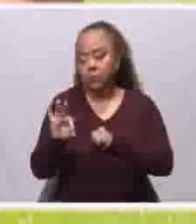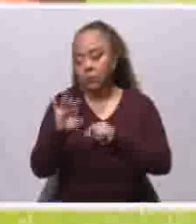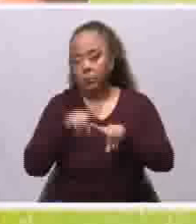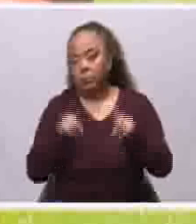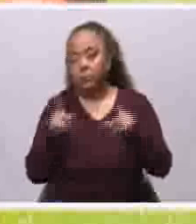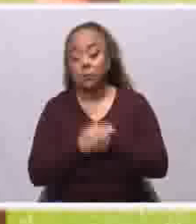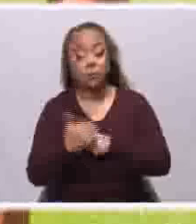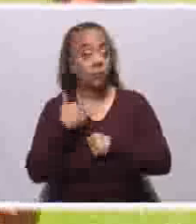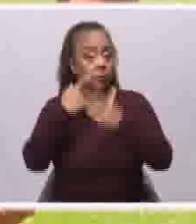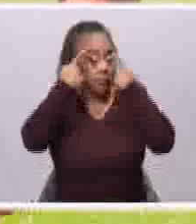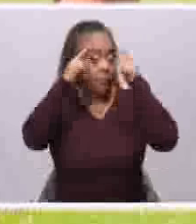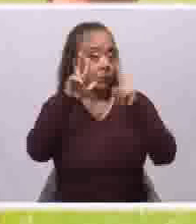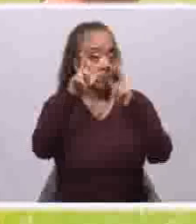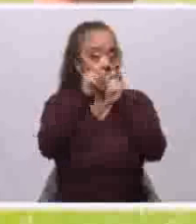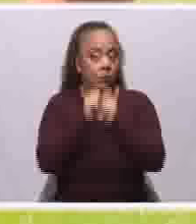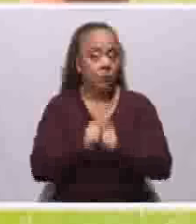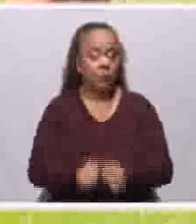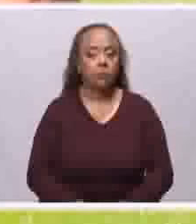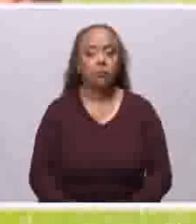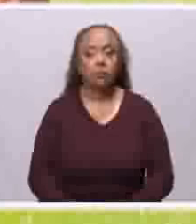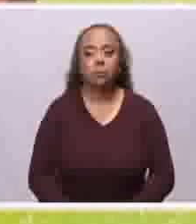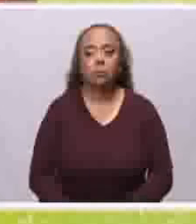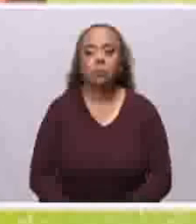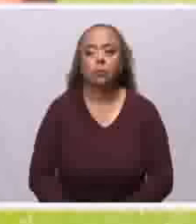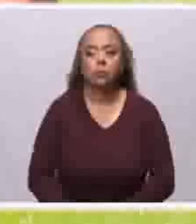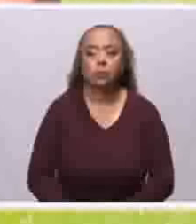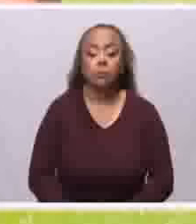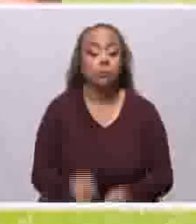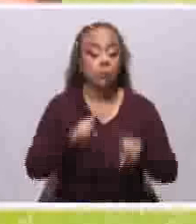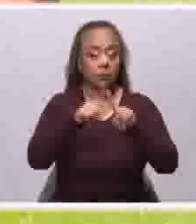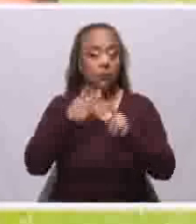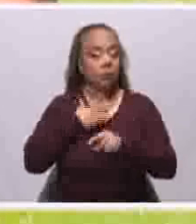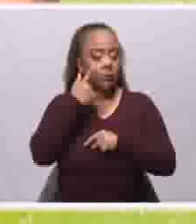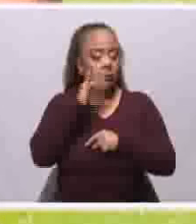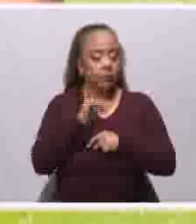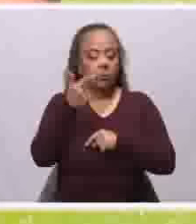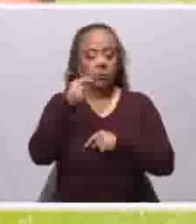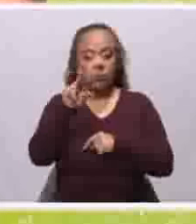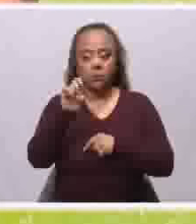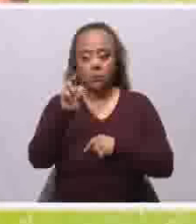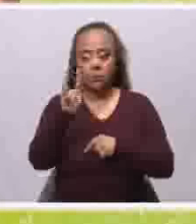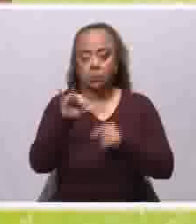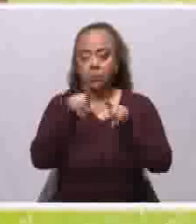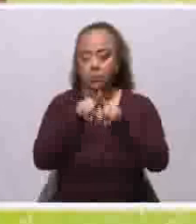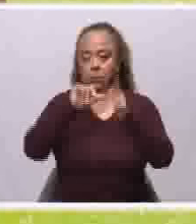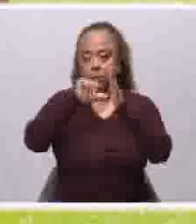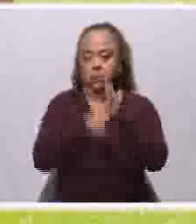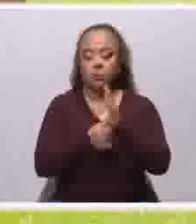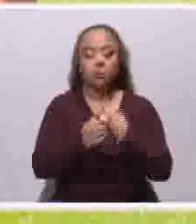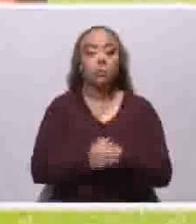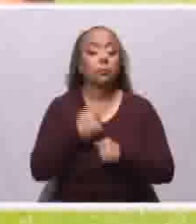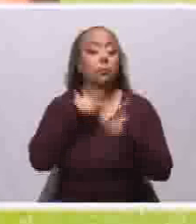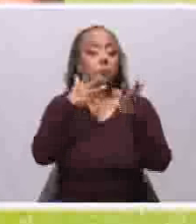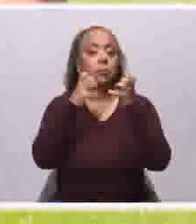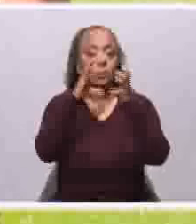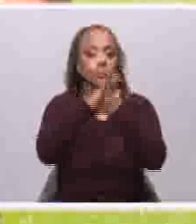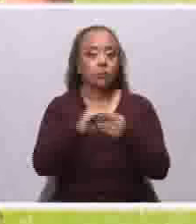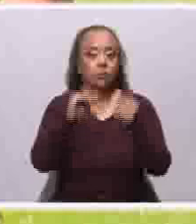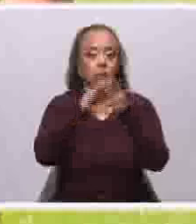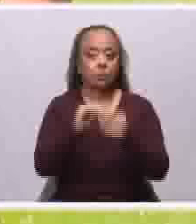sacan los tres puntos pero a mí me parece que lo de Don Gustavo también hay que destacar Bueno yo les voy a contar